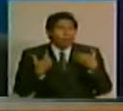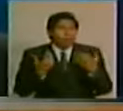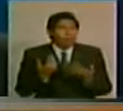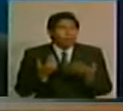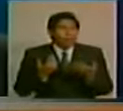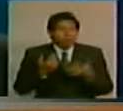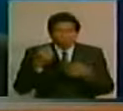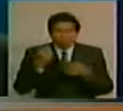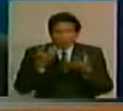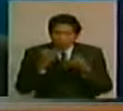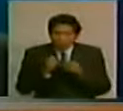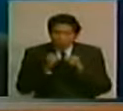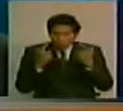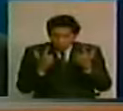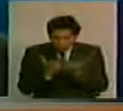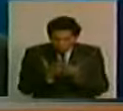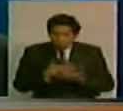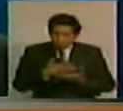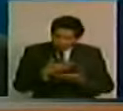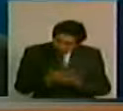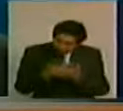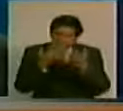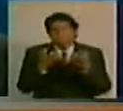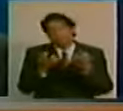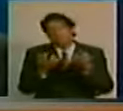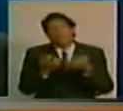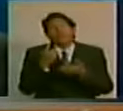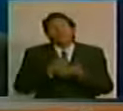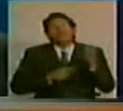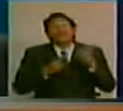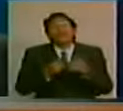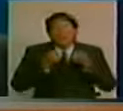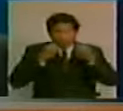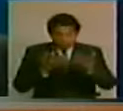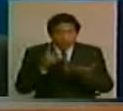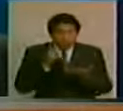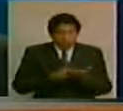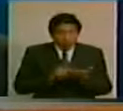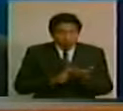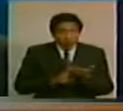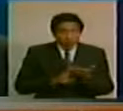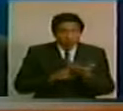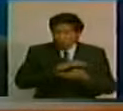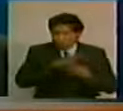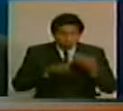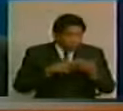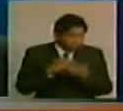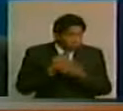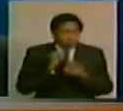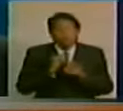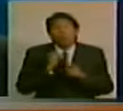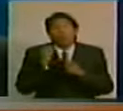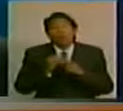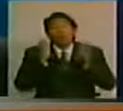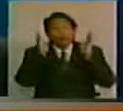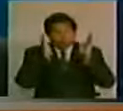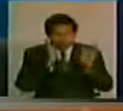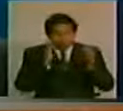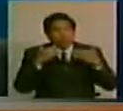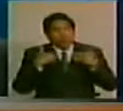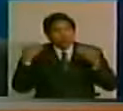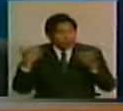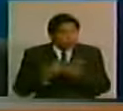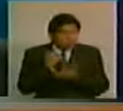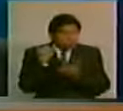un fin social, básicamente. ¿Qué es lo que nos va a dar esto? Que la cobertura o la atención que den la nueva